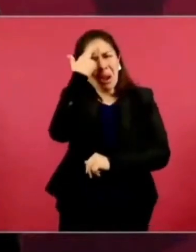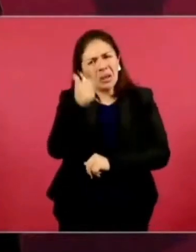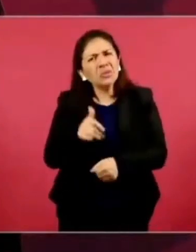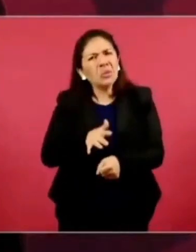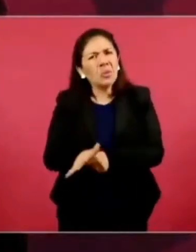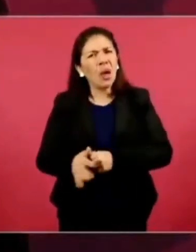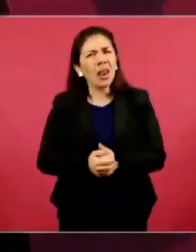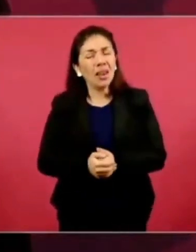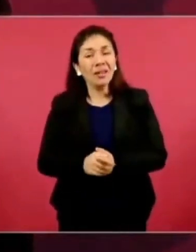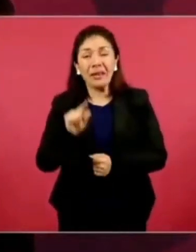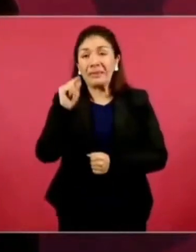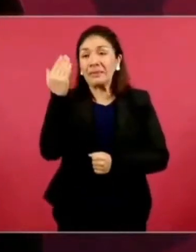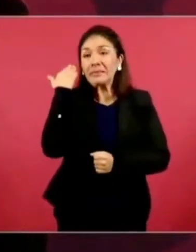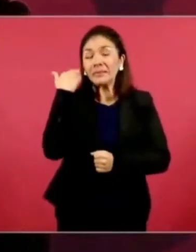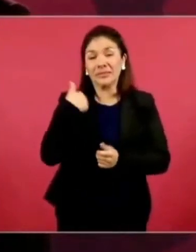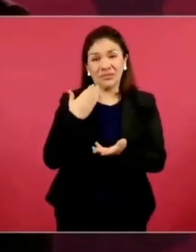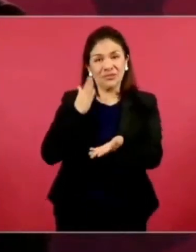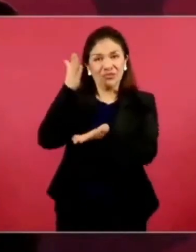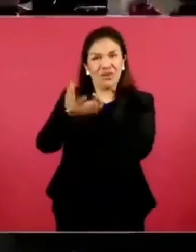Ahora que fuimos a la reunión